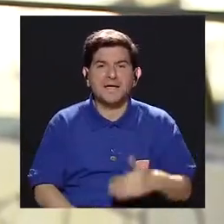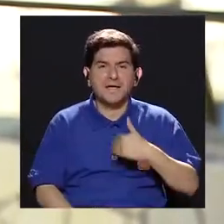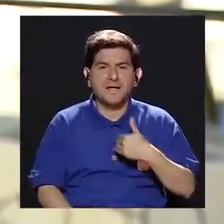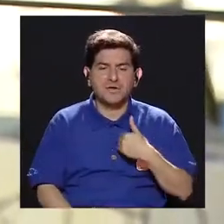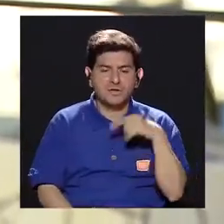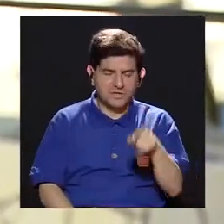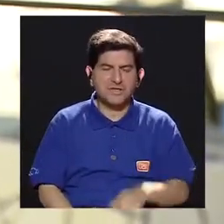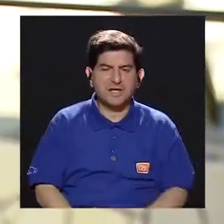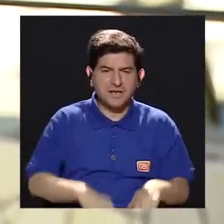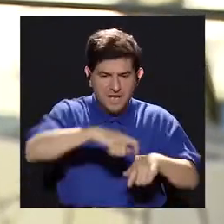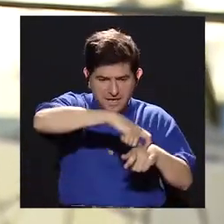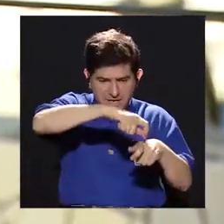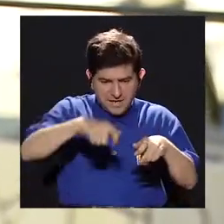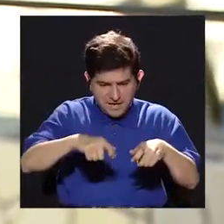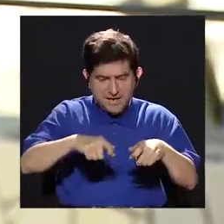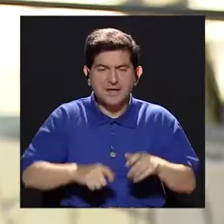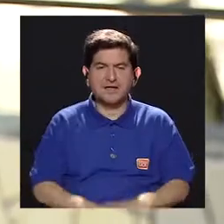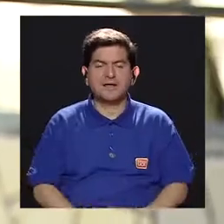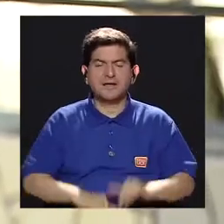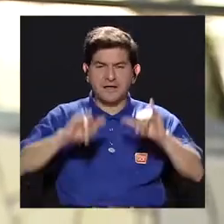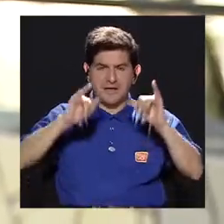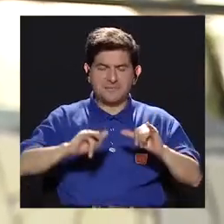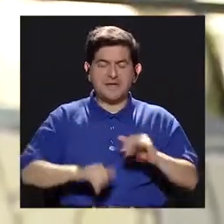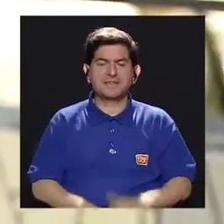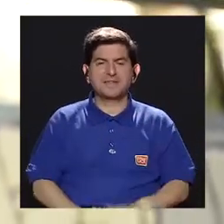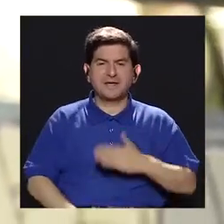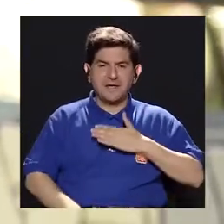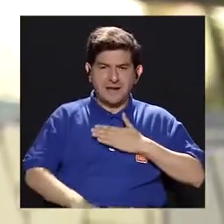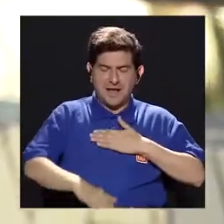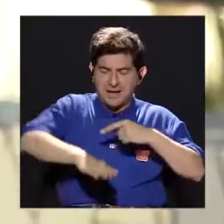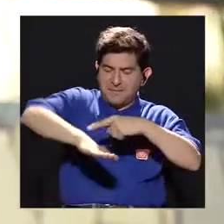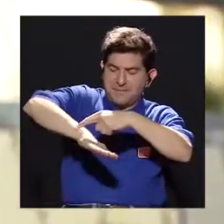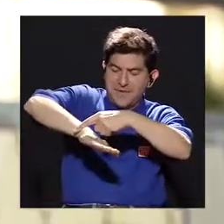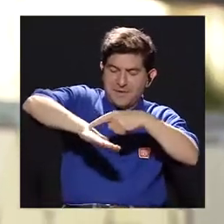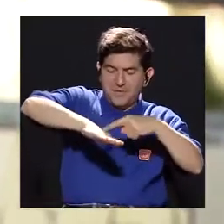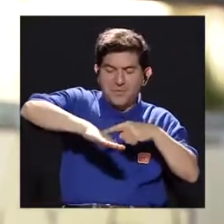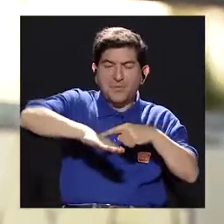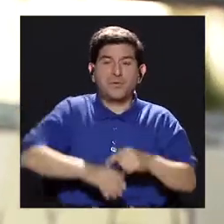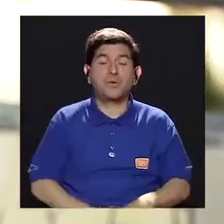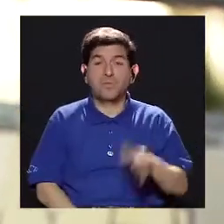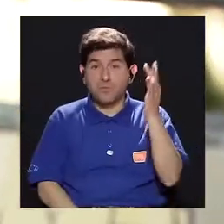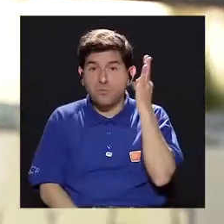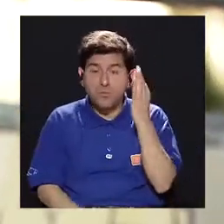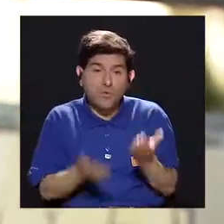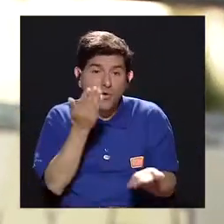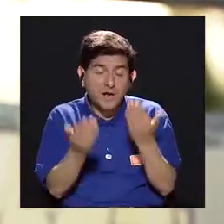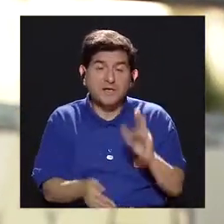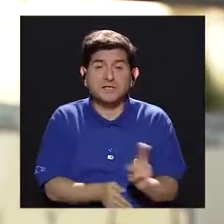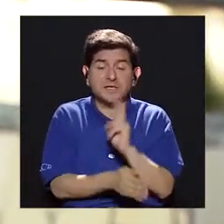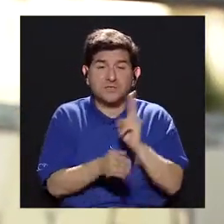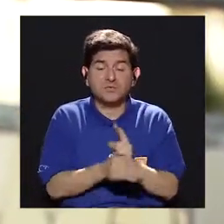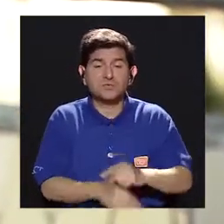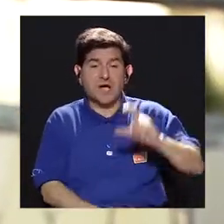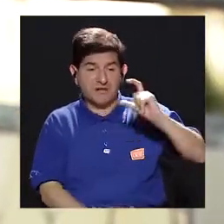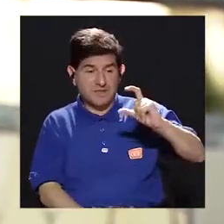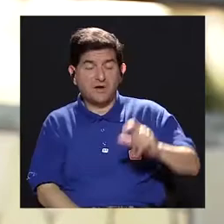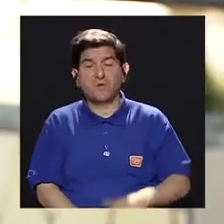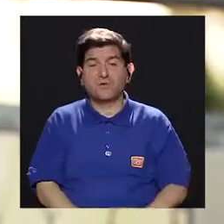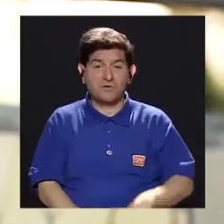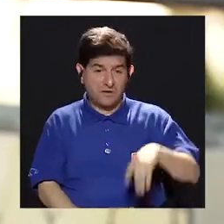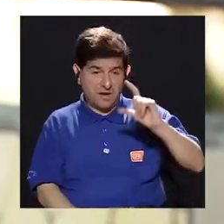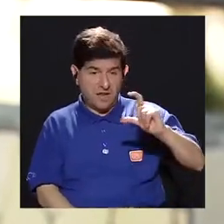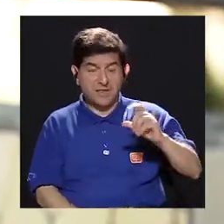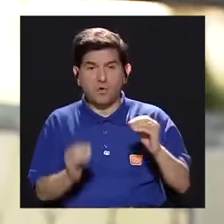a ver que tiene una hebilla y que está sujetando mi tobillo. Entonces, en el caso de aquellas mujeres que deben usar tacón,